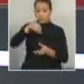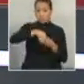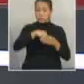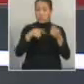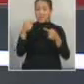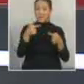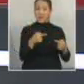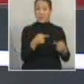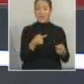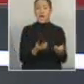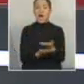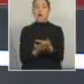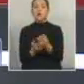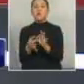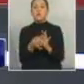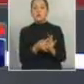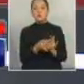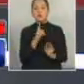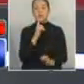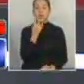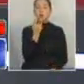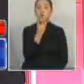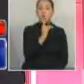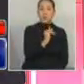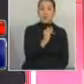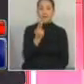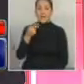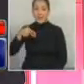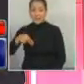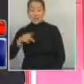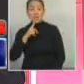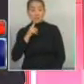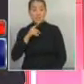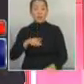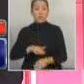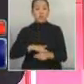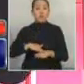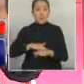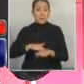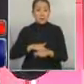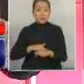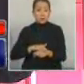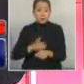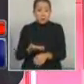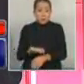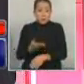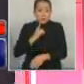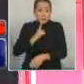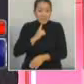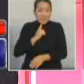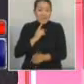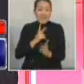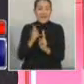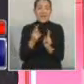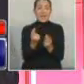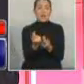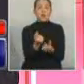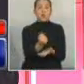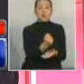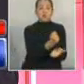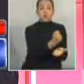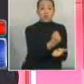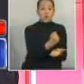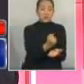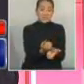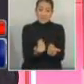los argumentos que tenga la UDI o RN se incorporen no, al debate? No, si tienen fundamentos, si son serios, si generan los recursos que